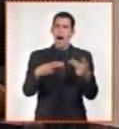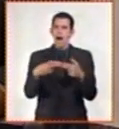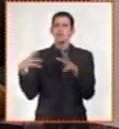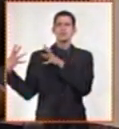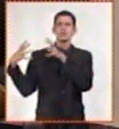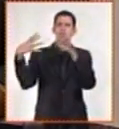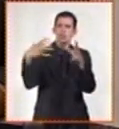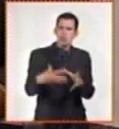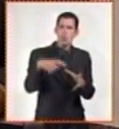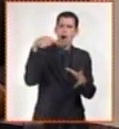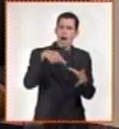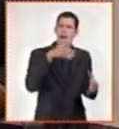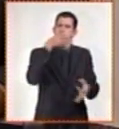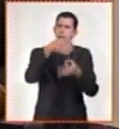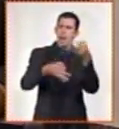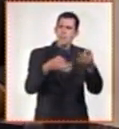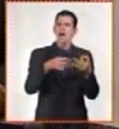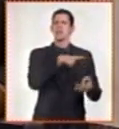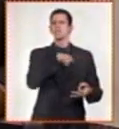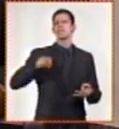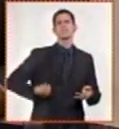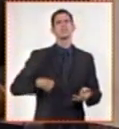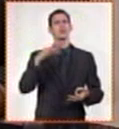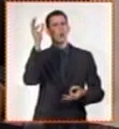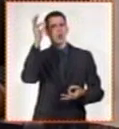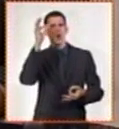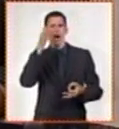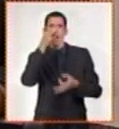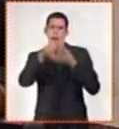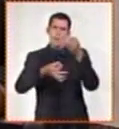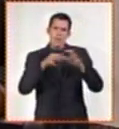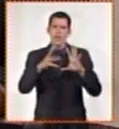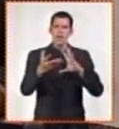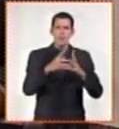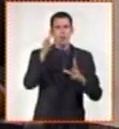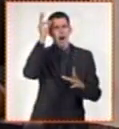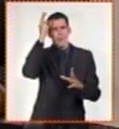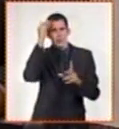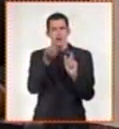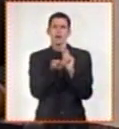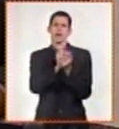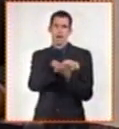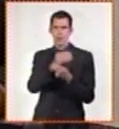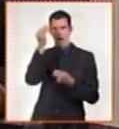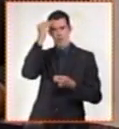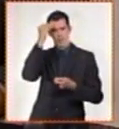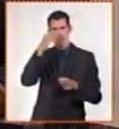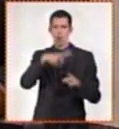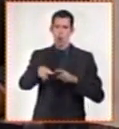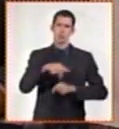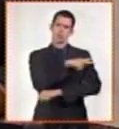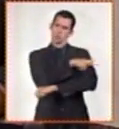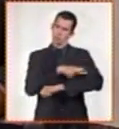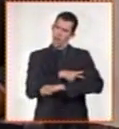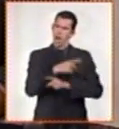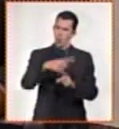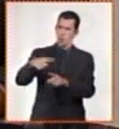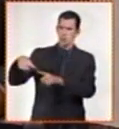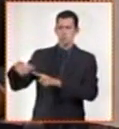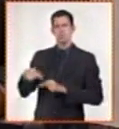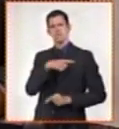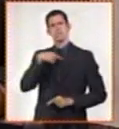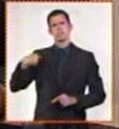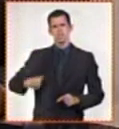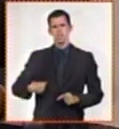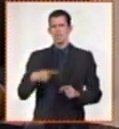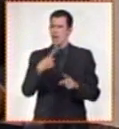una aula de secundaria cubana. Y China ha ofrecido profesoras, materiales y equipos didácticos